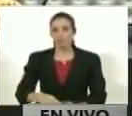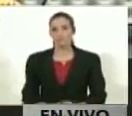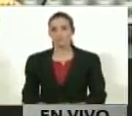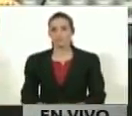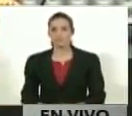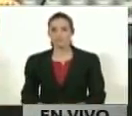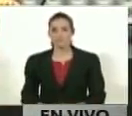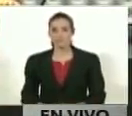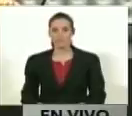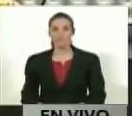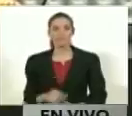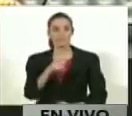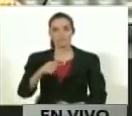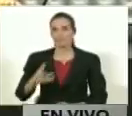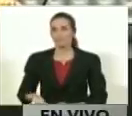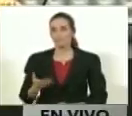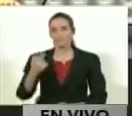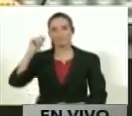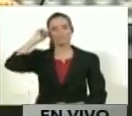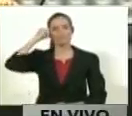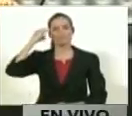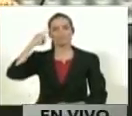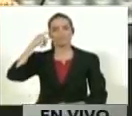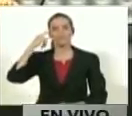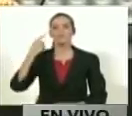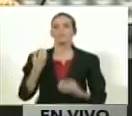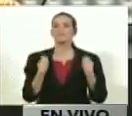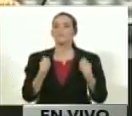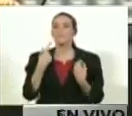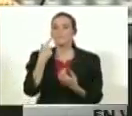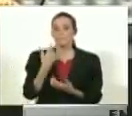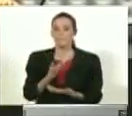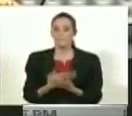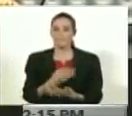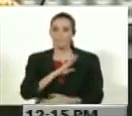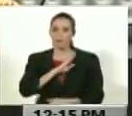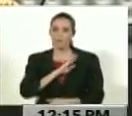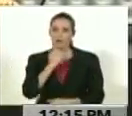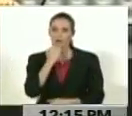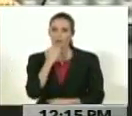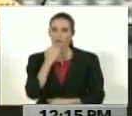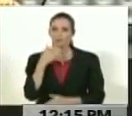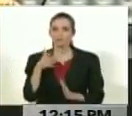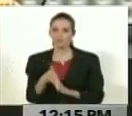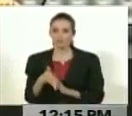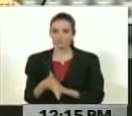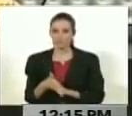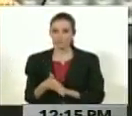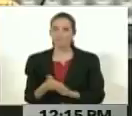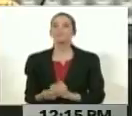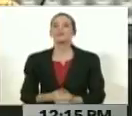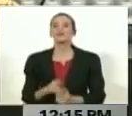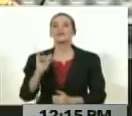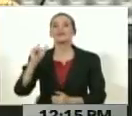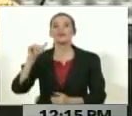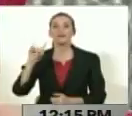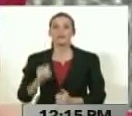bueno, a los grandes. Yo siempre recuerdo, en vivencias personales, a Manos Duras, Ray Barreto.